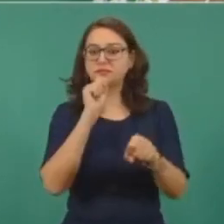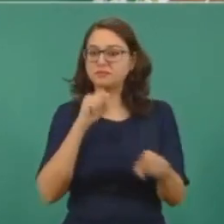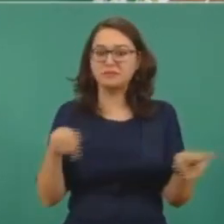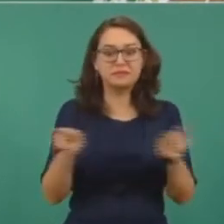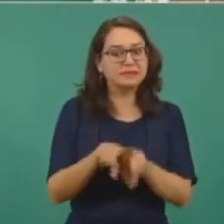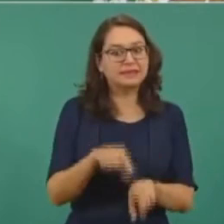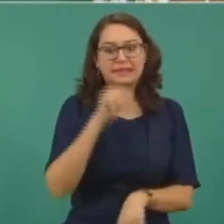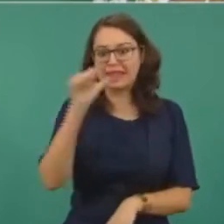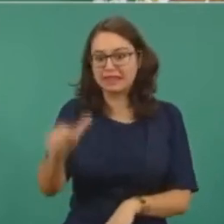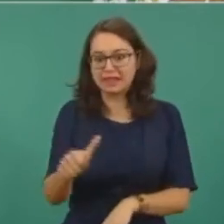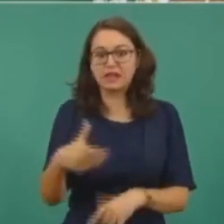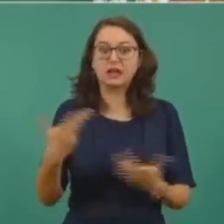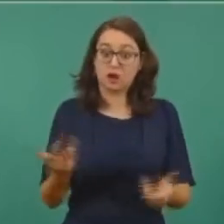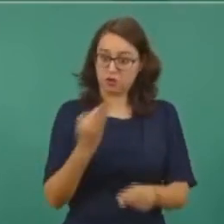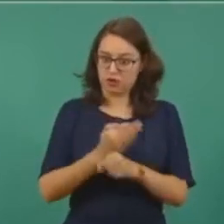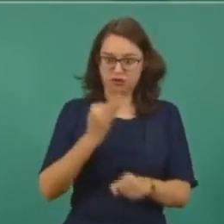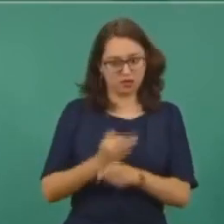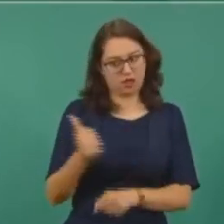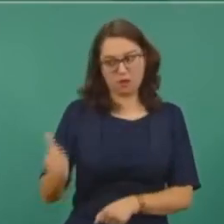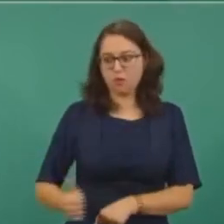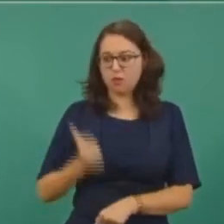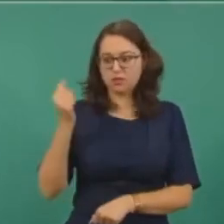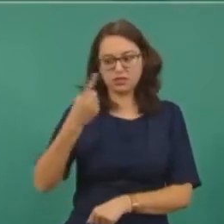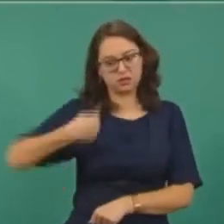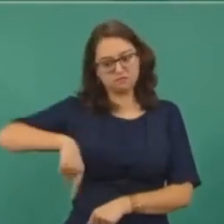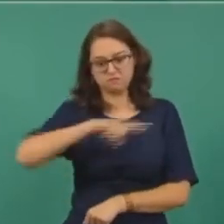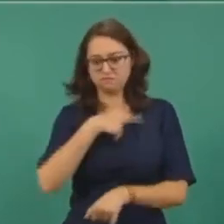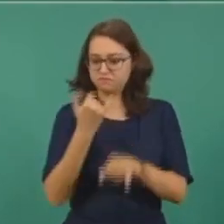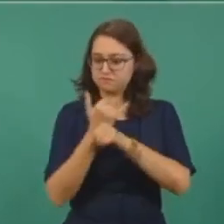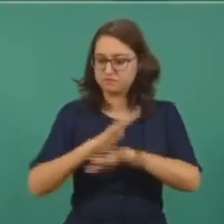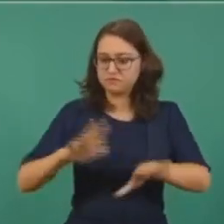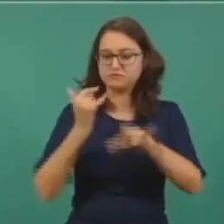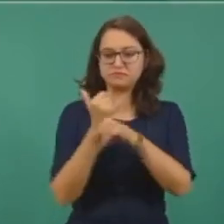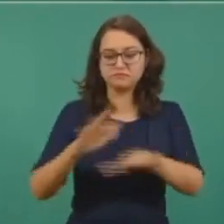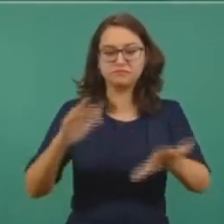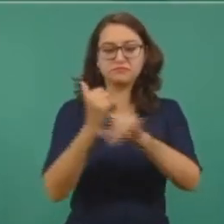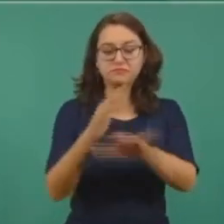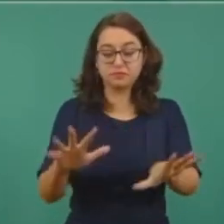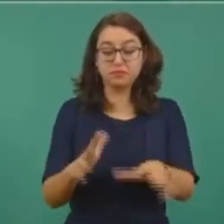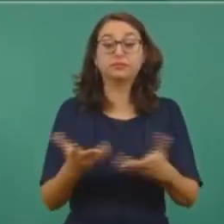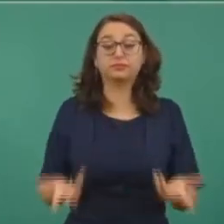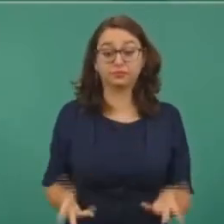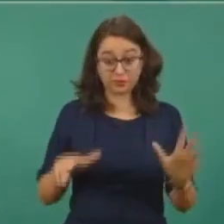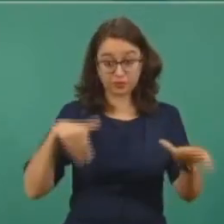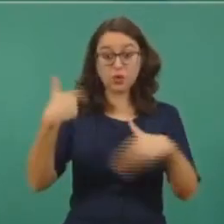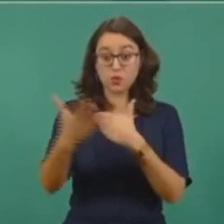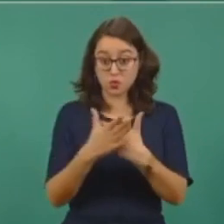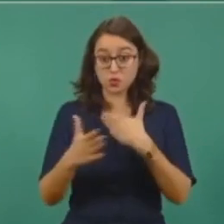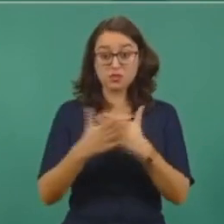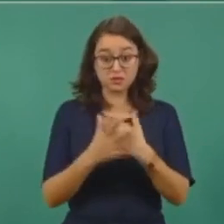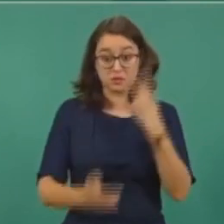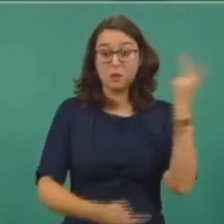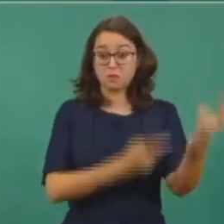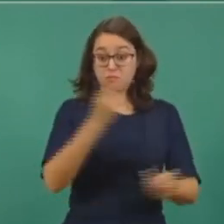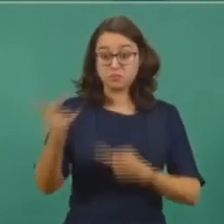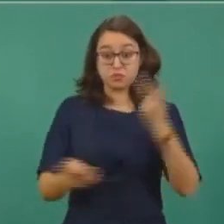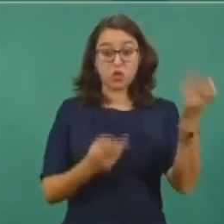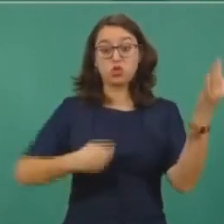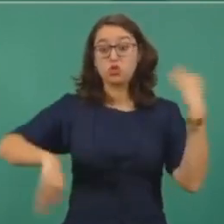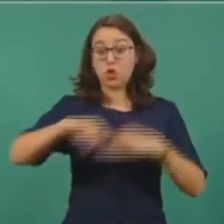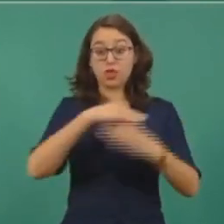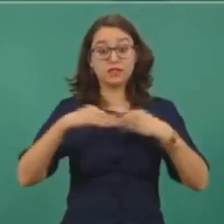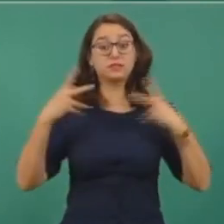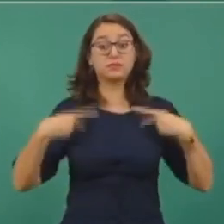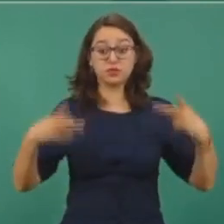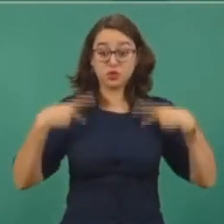Entonces, va a haber esta consulta y todos a